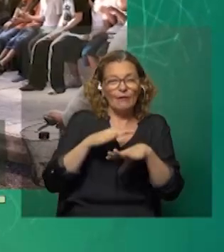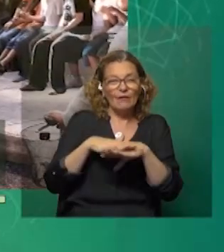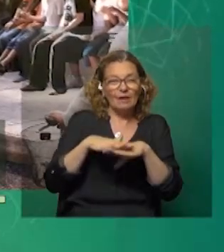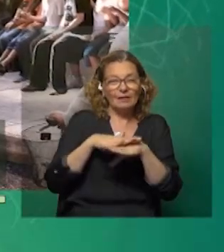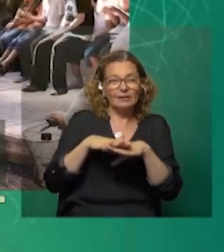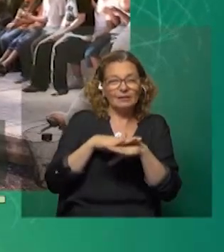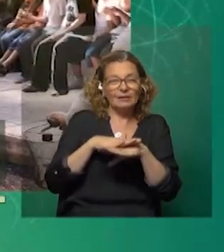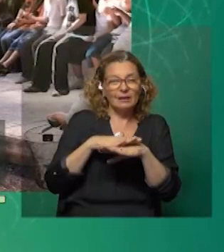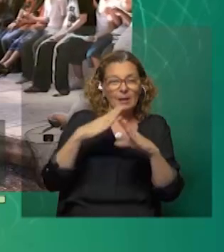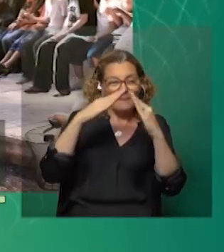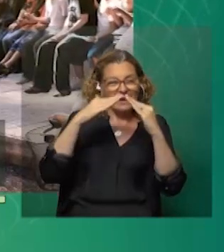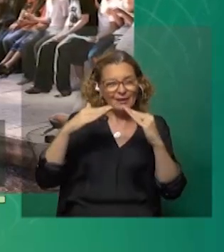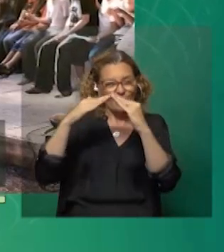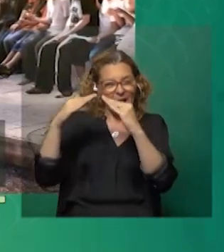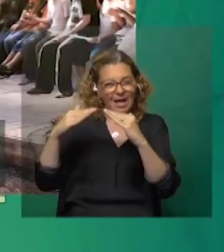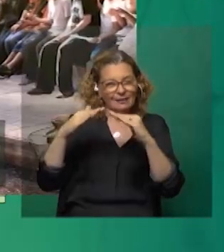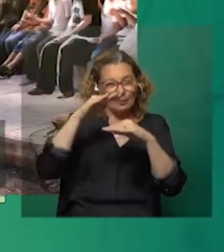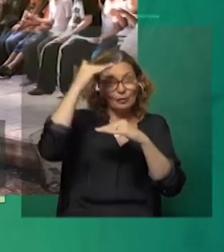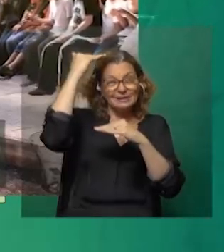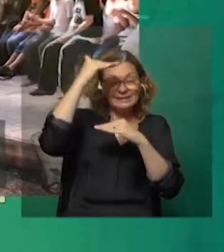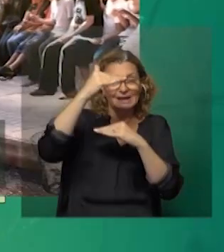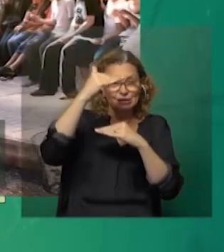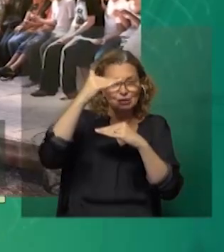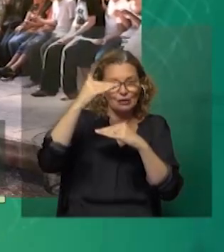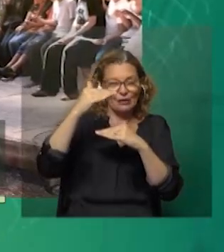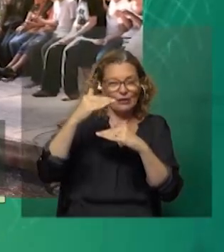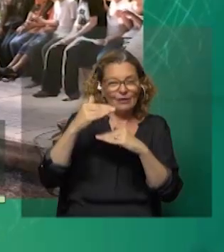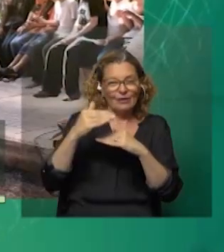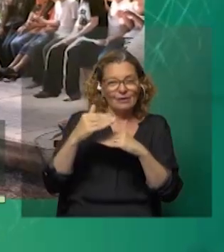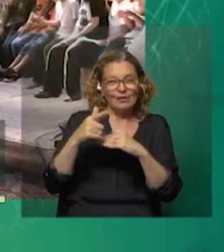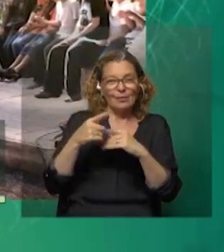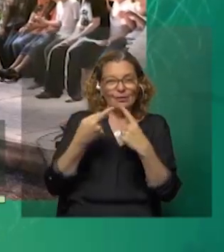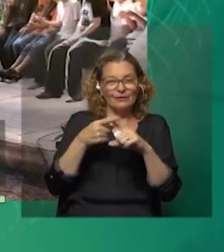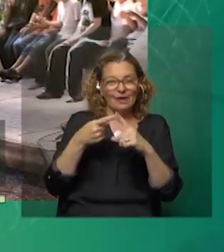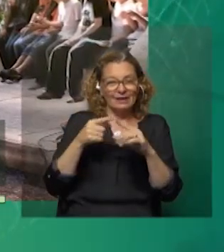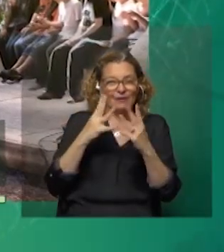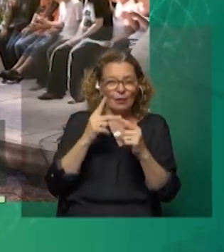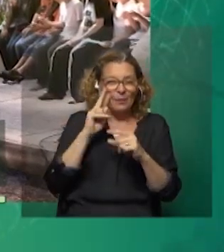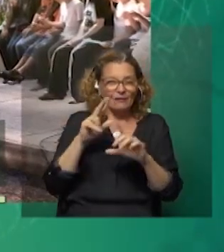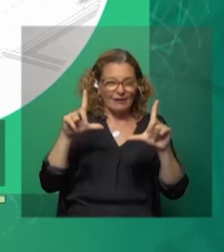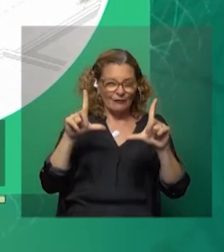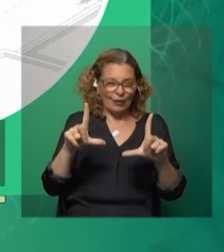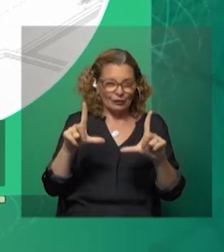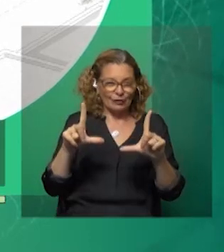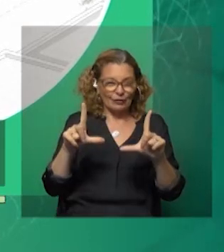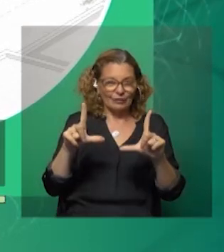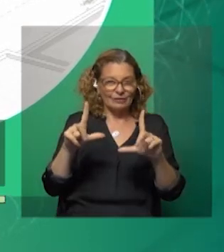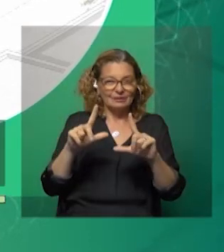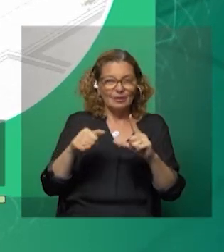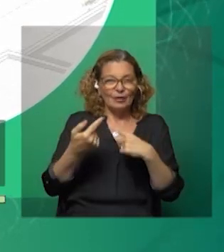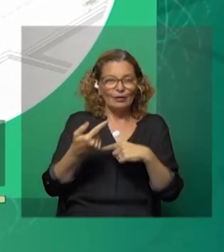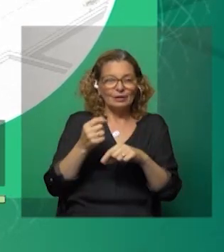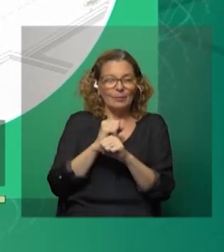unas gárgolas cubiertas techadas con una geometría particular que se ve en las imágenes otras que que